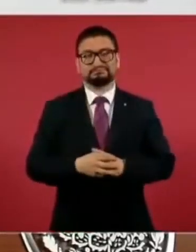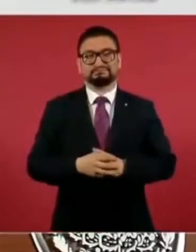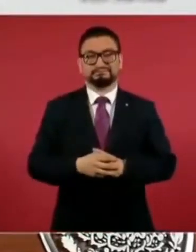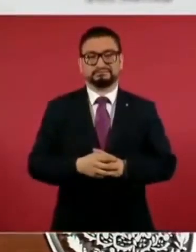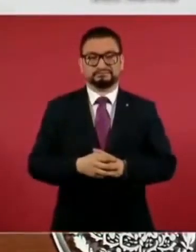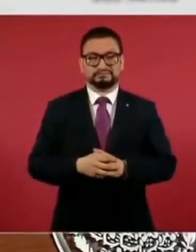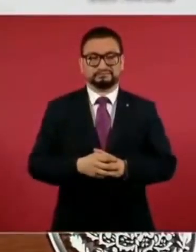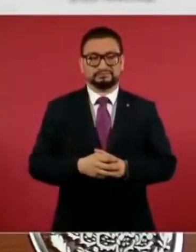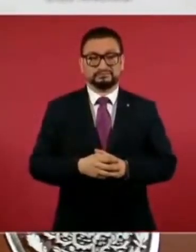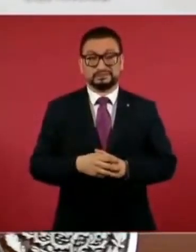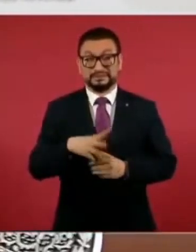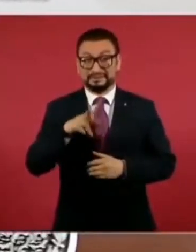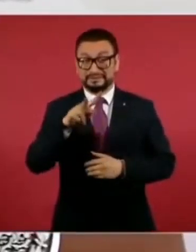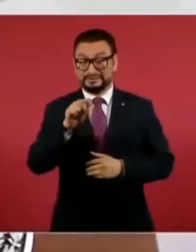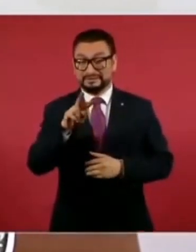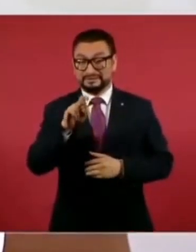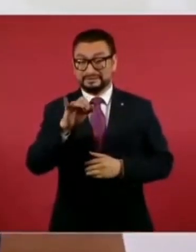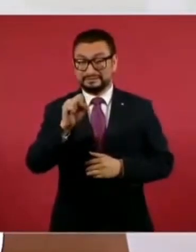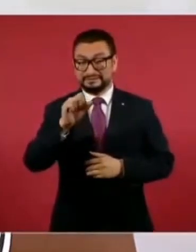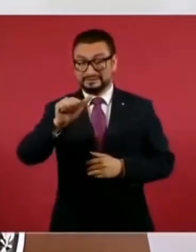¿Me ayudó Televisa?